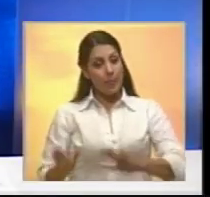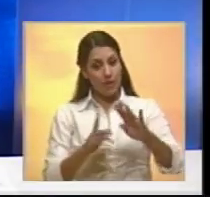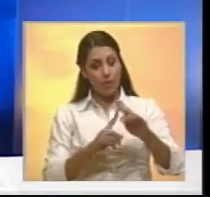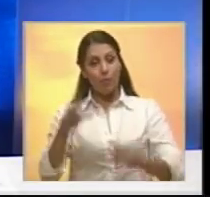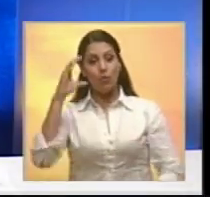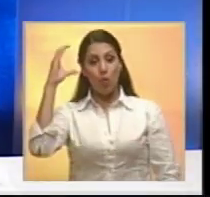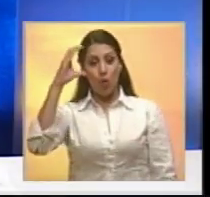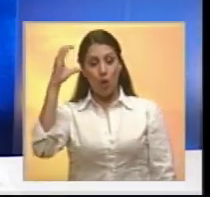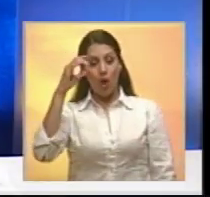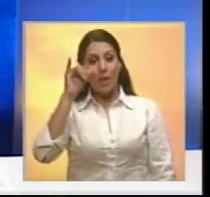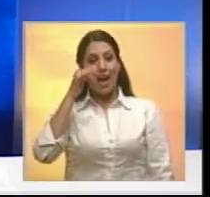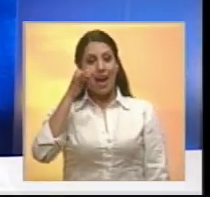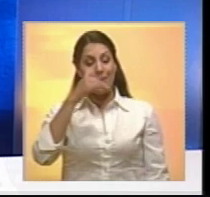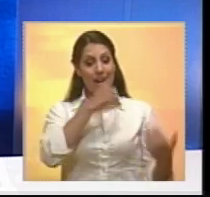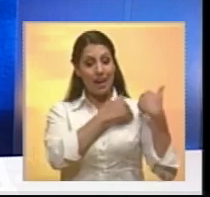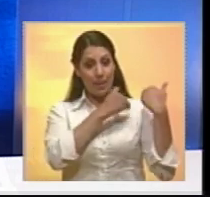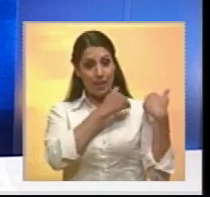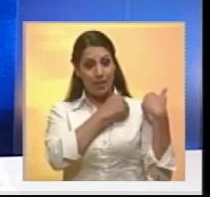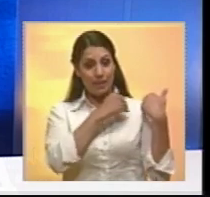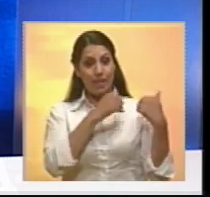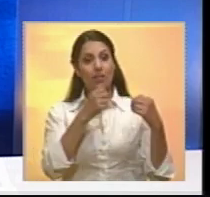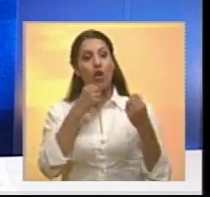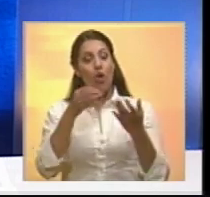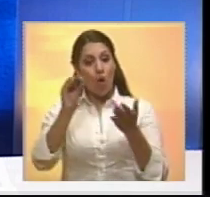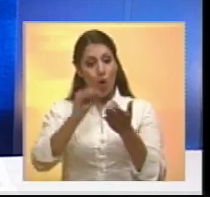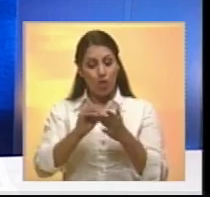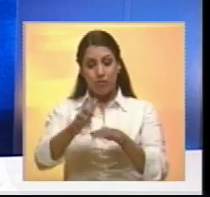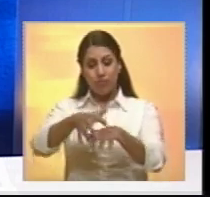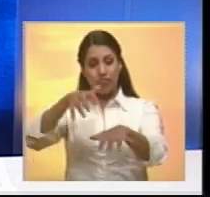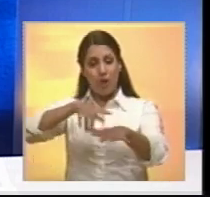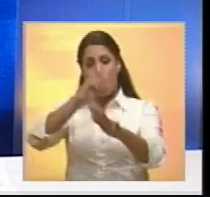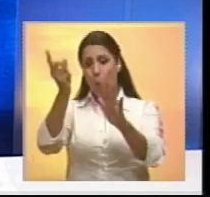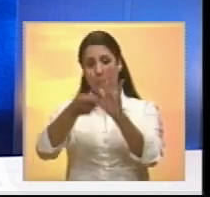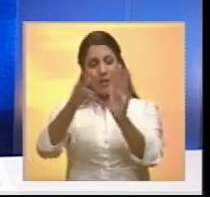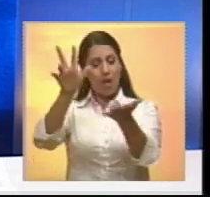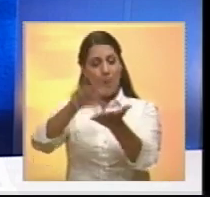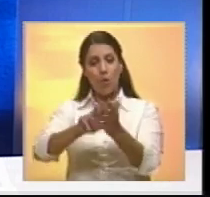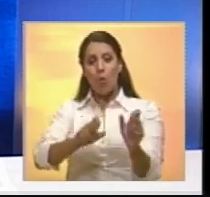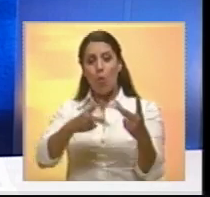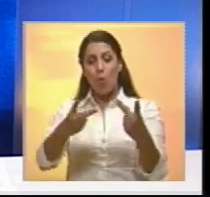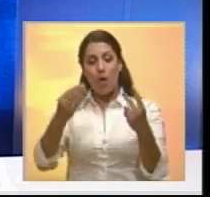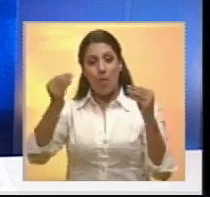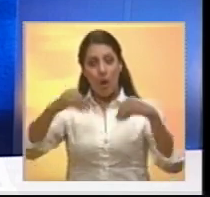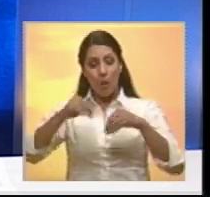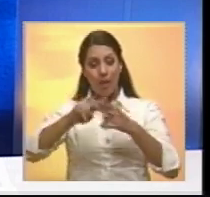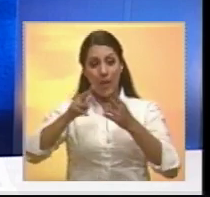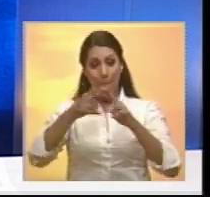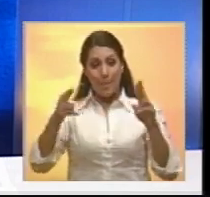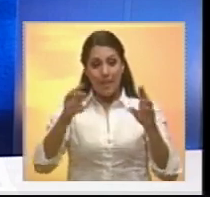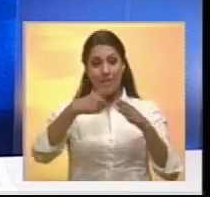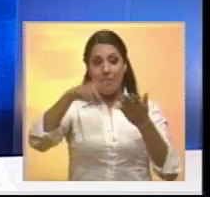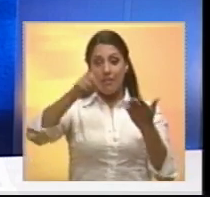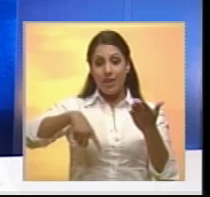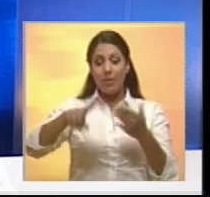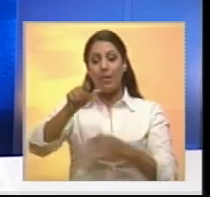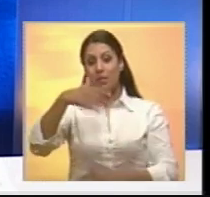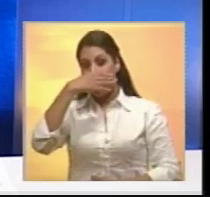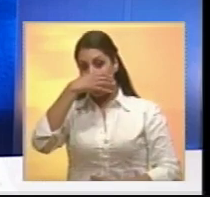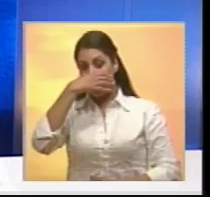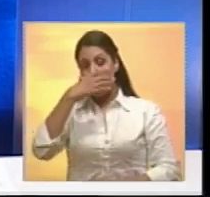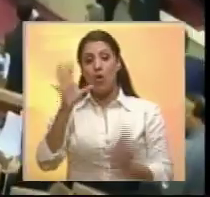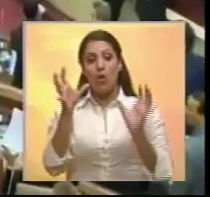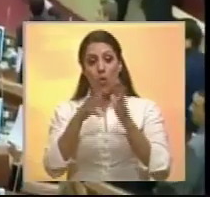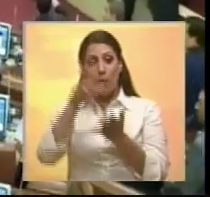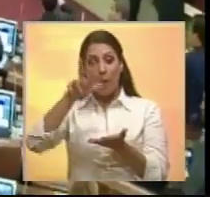En Colombia, la Cámara de Representantes se refrendó por mayoría absoluta el nuevo acuerdo de paz firmado entre el gobierno y la FARC. La